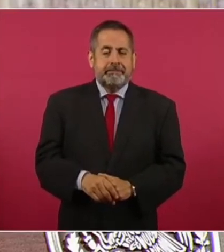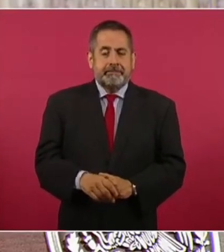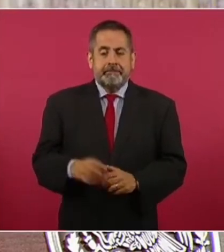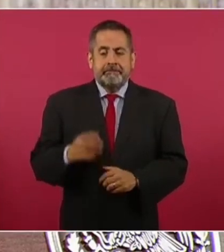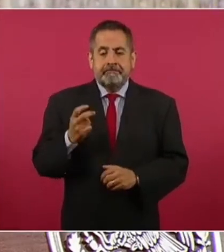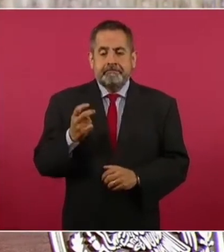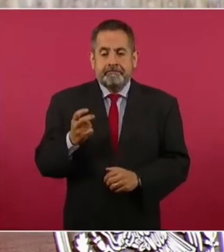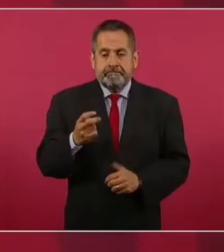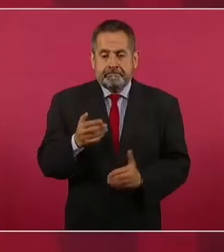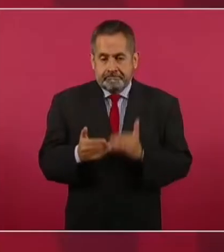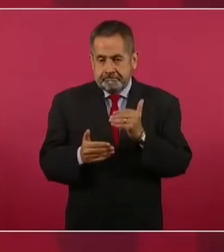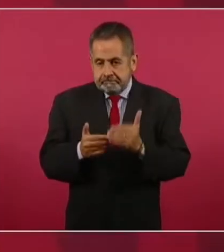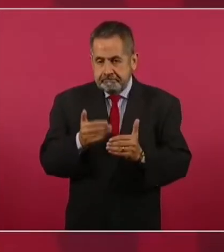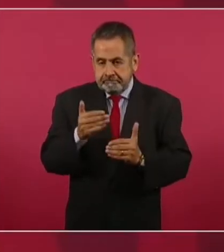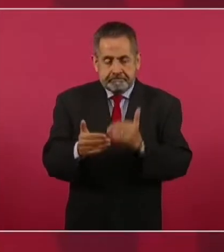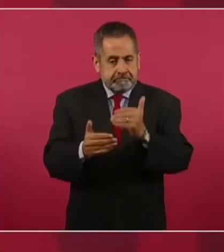Entonces vamos avanzando